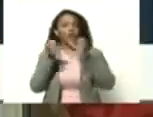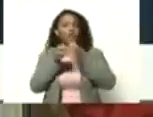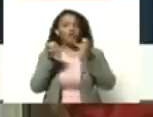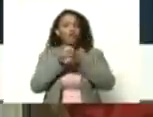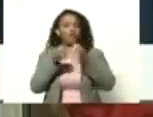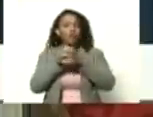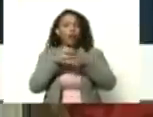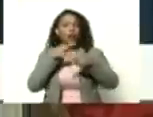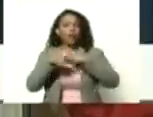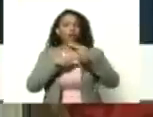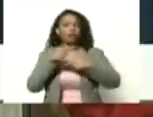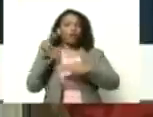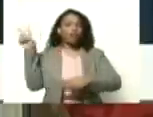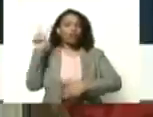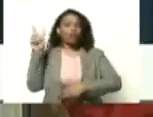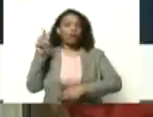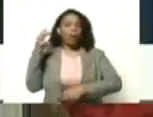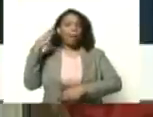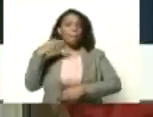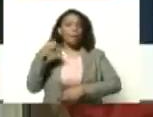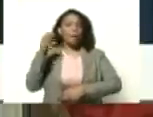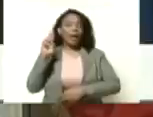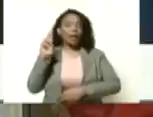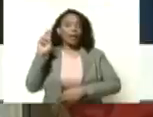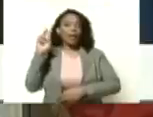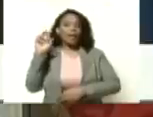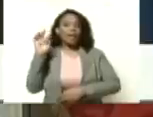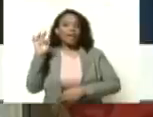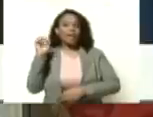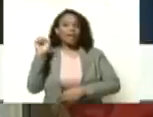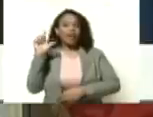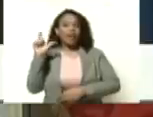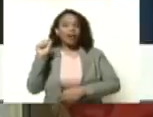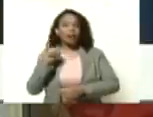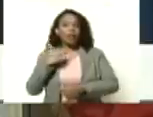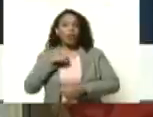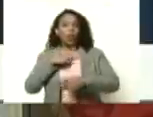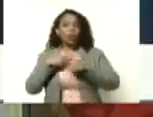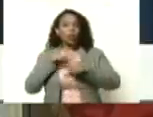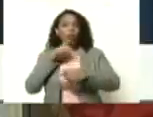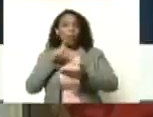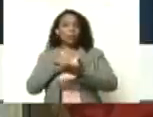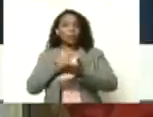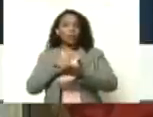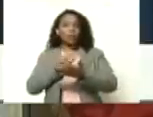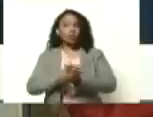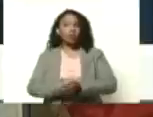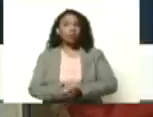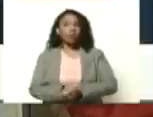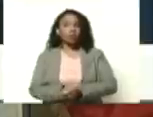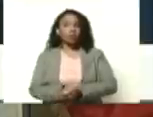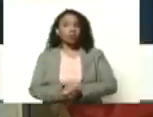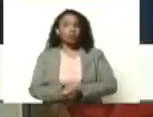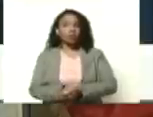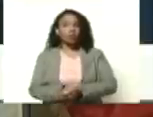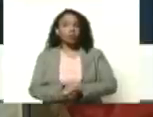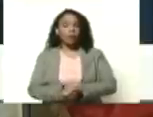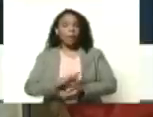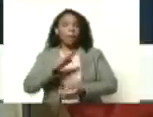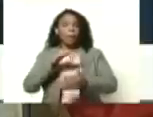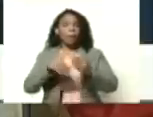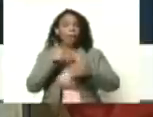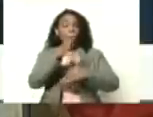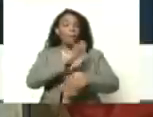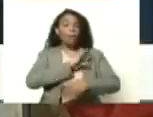revolución venezolana el perredé fall el cual por cierto nosotros militamos que fundó de un labrado posteriormente el propio carlos